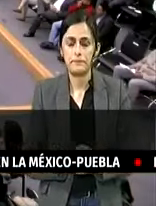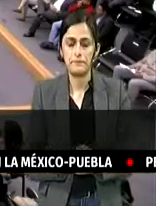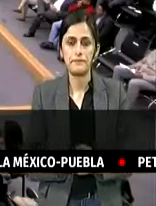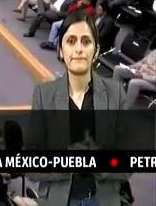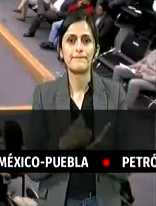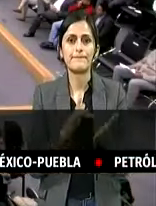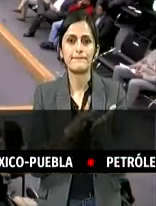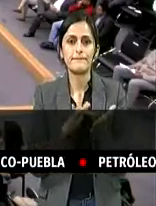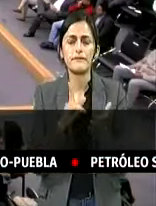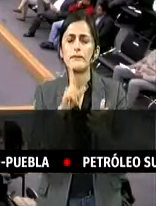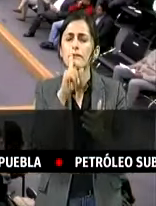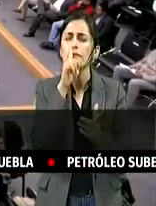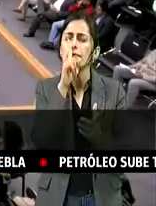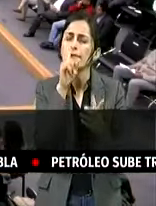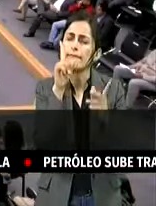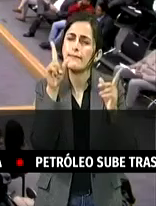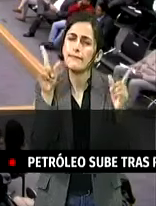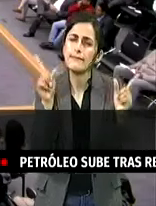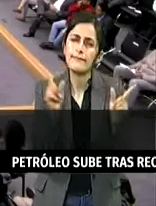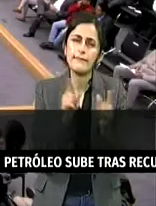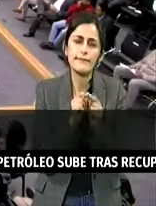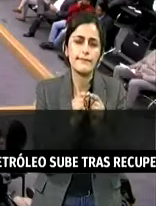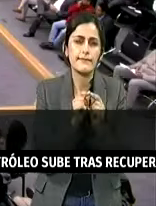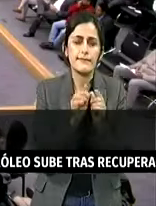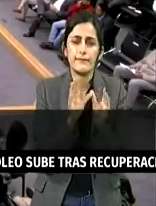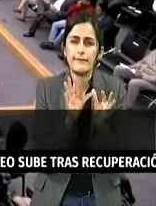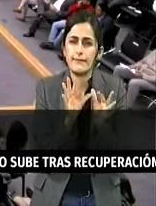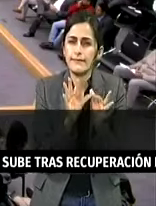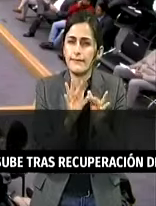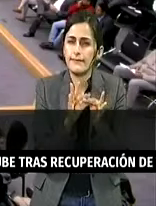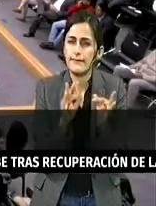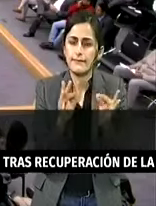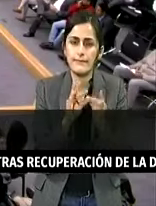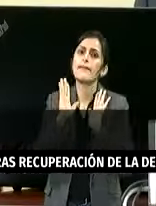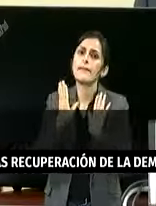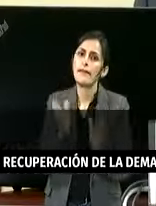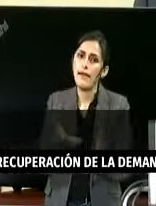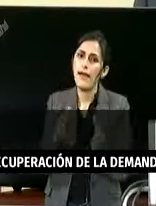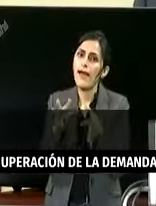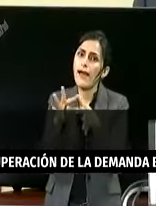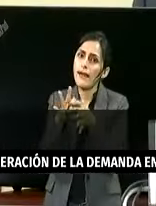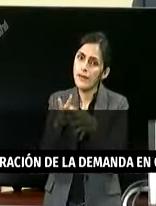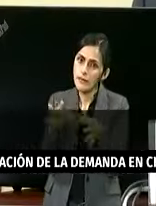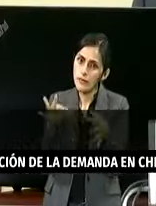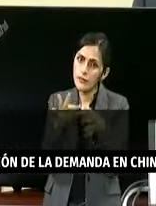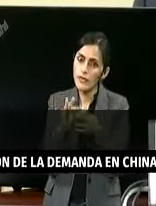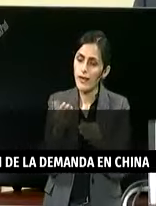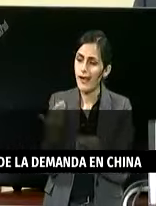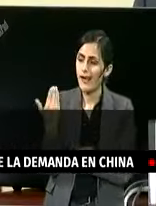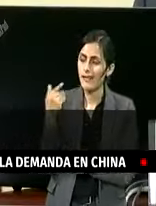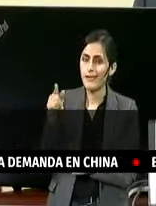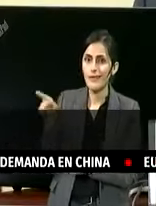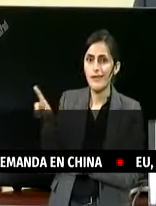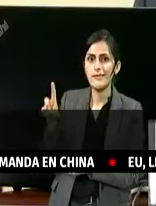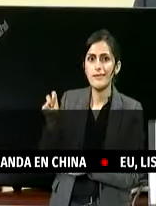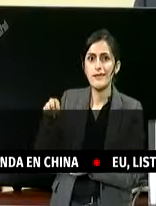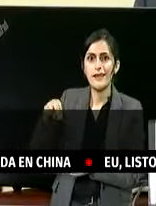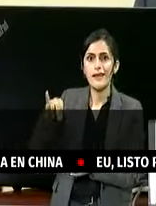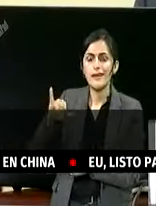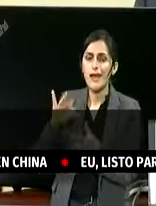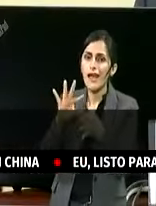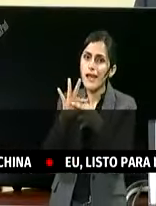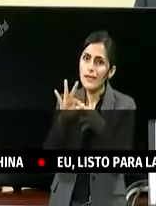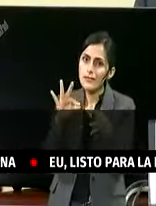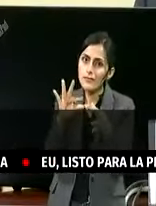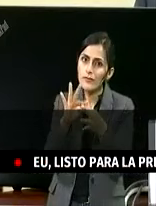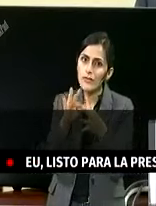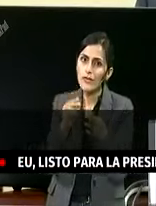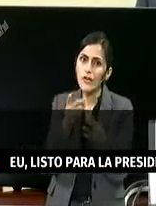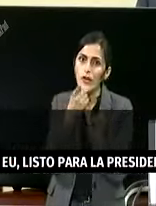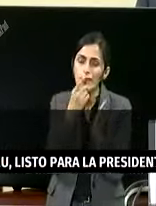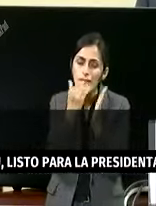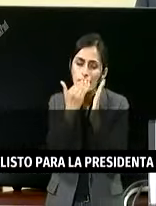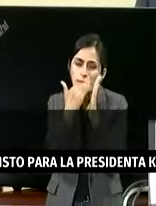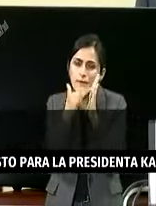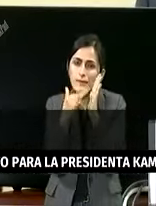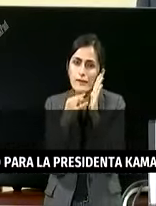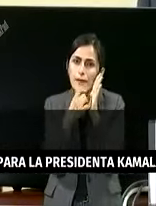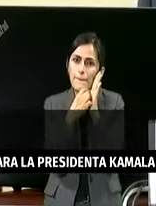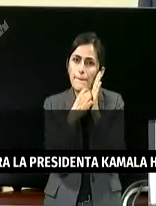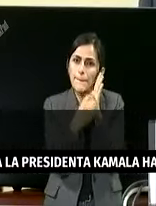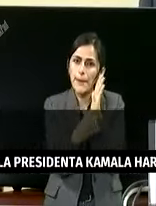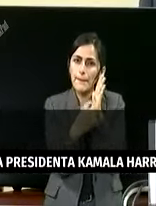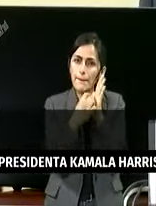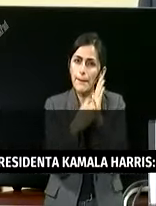que jurídicamente es la interpretación válida, la interpretación gramatical. Ahora